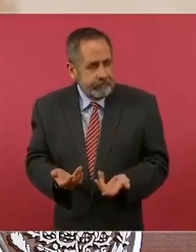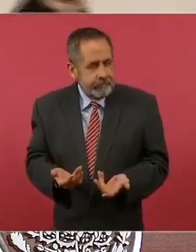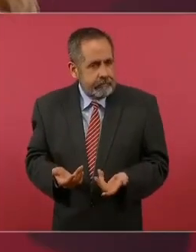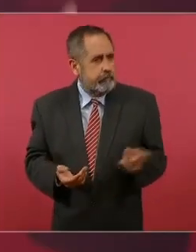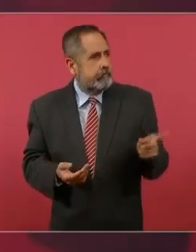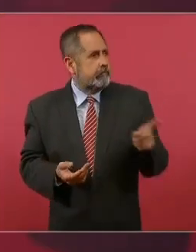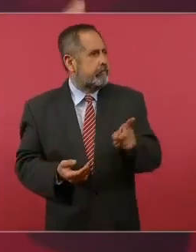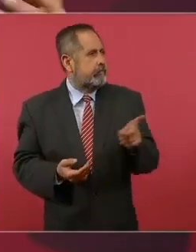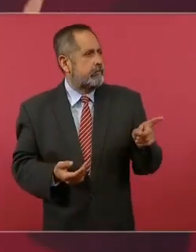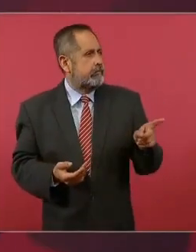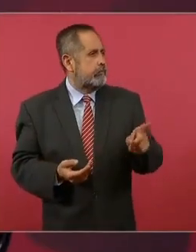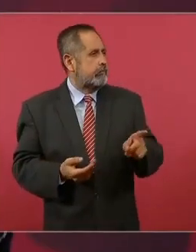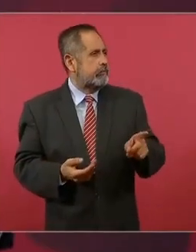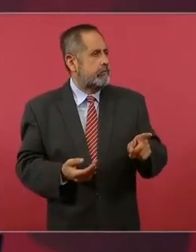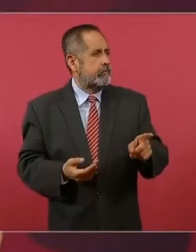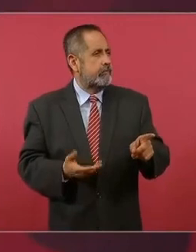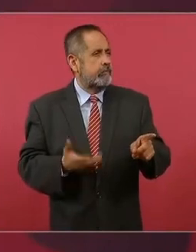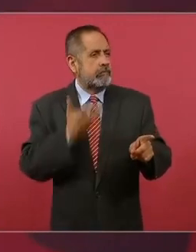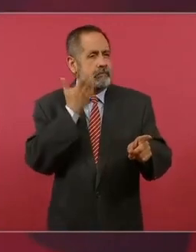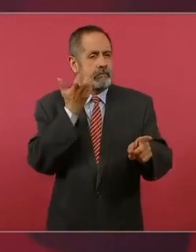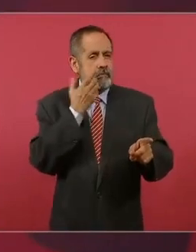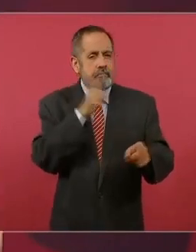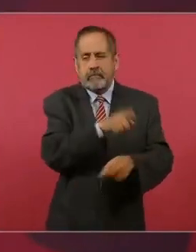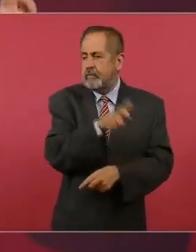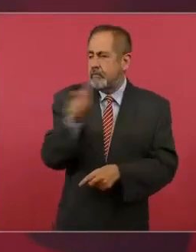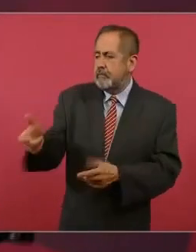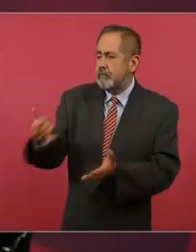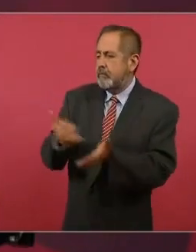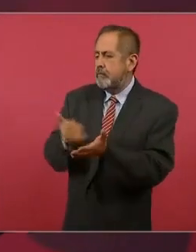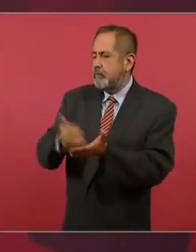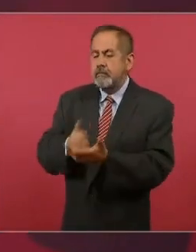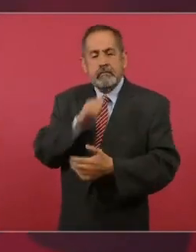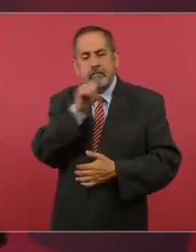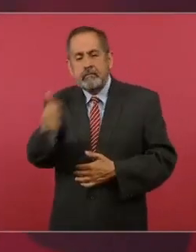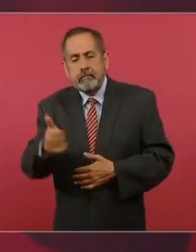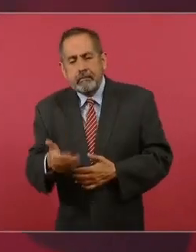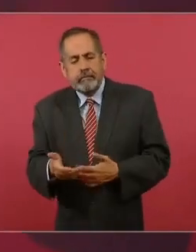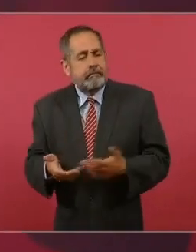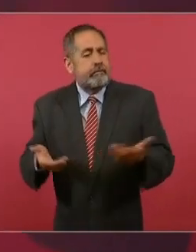Y con este mecanismo no pagaban impuestos.